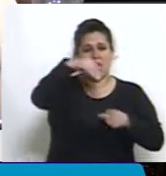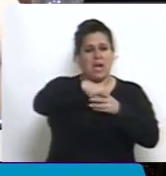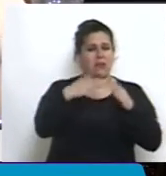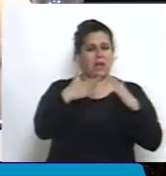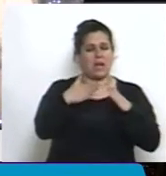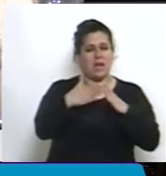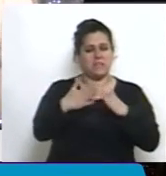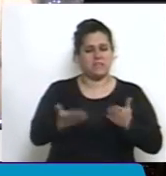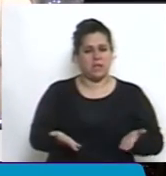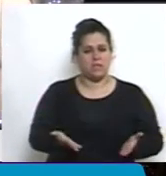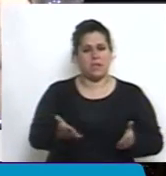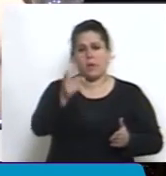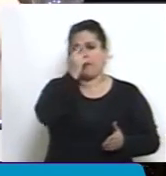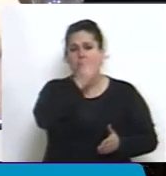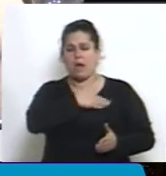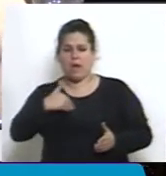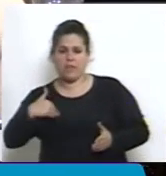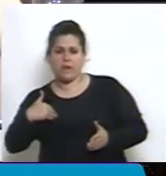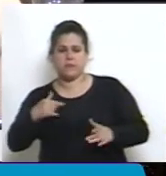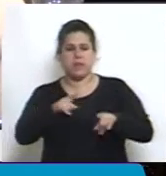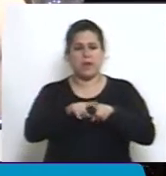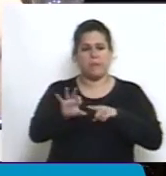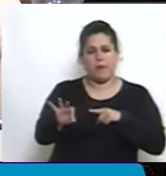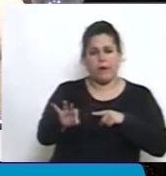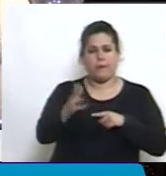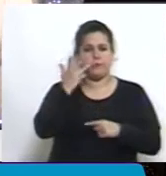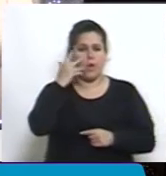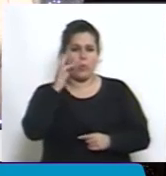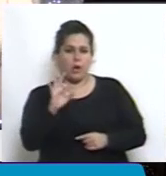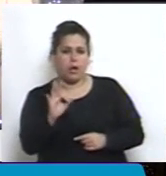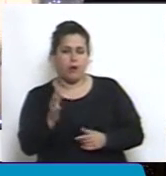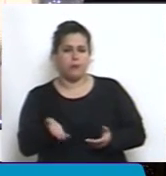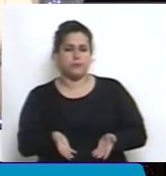hogares, entre padres, hermanos, abuelos.